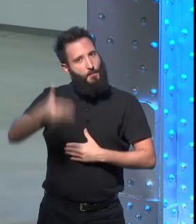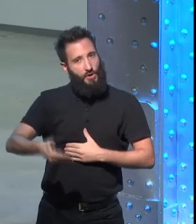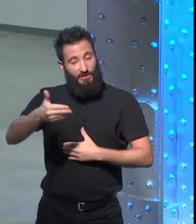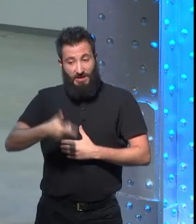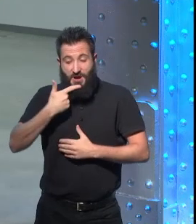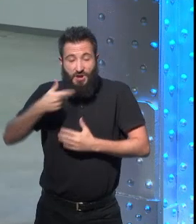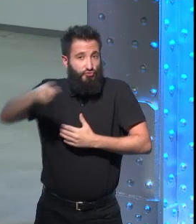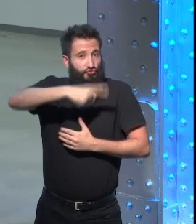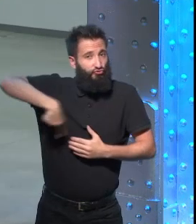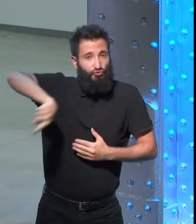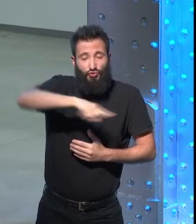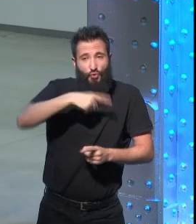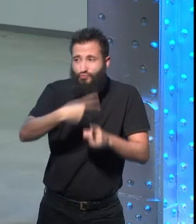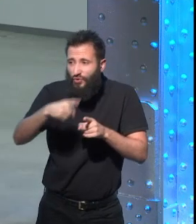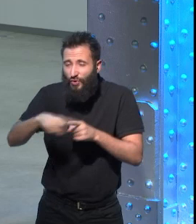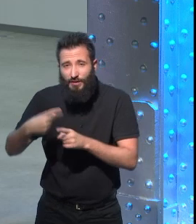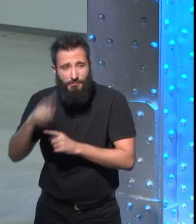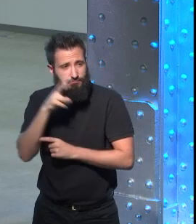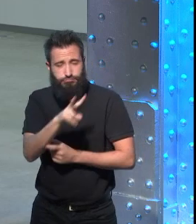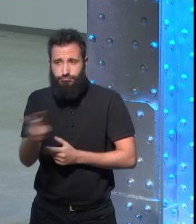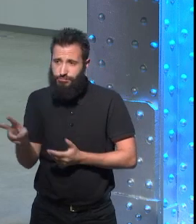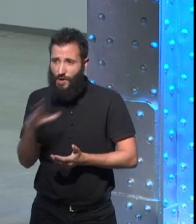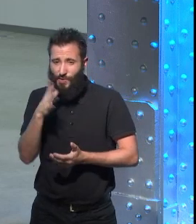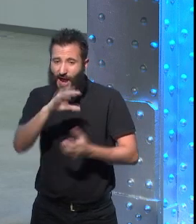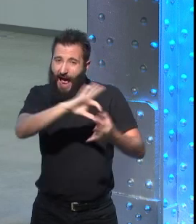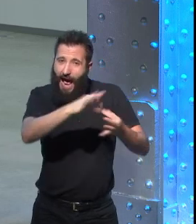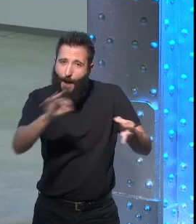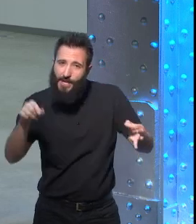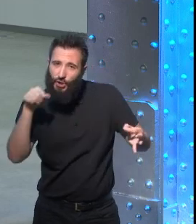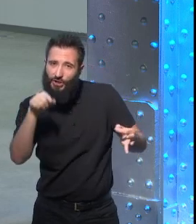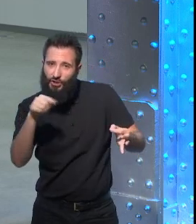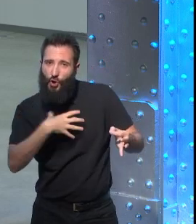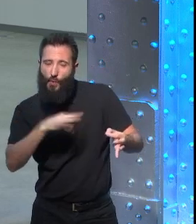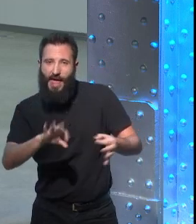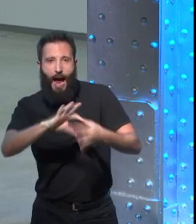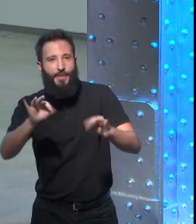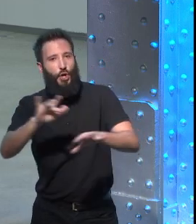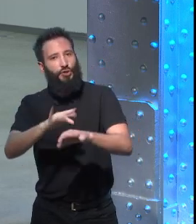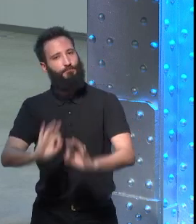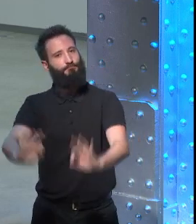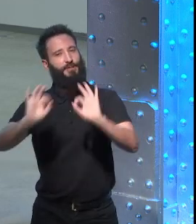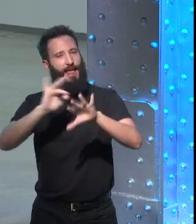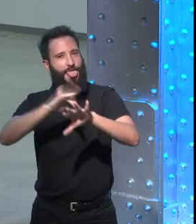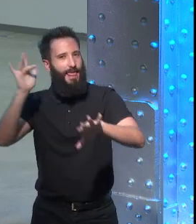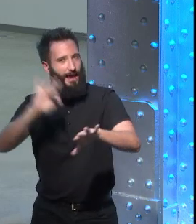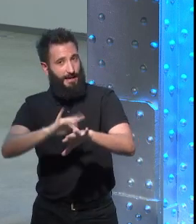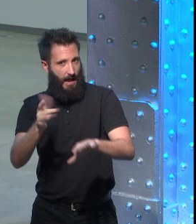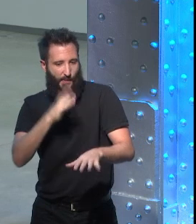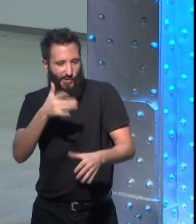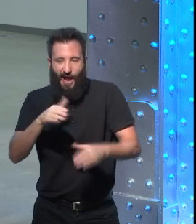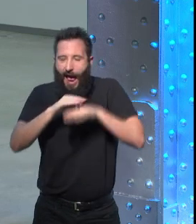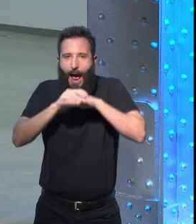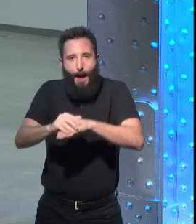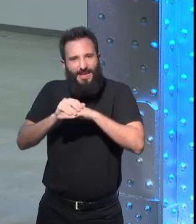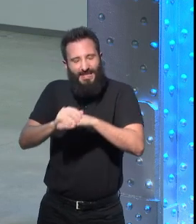encontramos muchas veces con que esos amigos son amigos digitales. No hay una